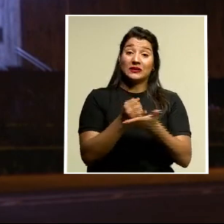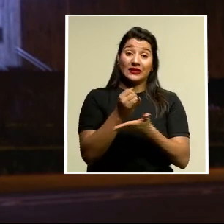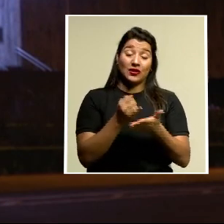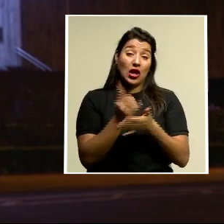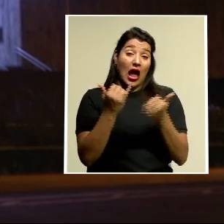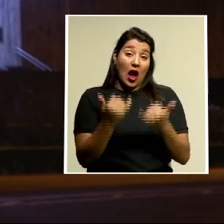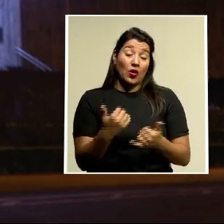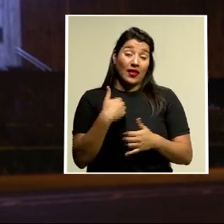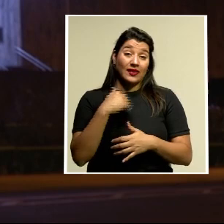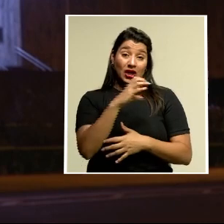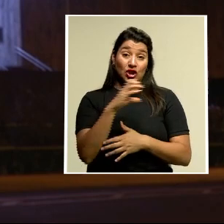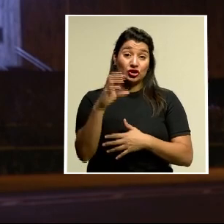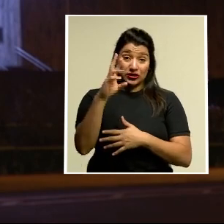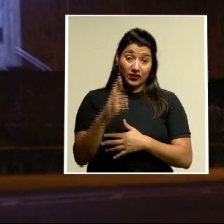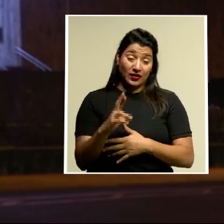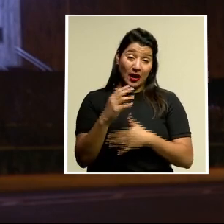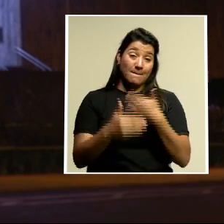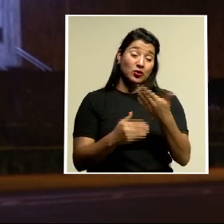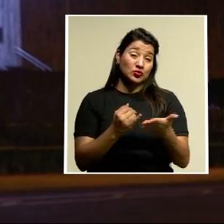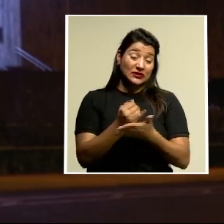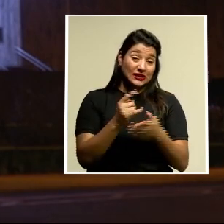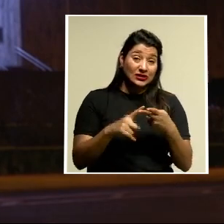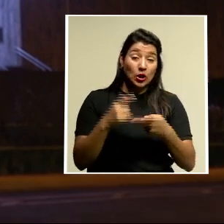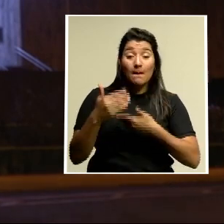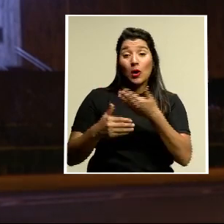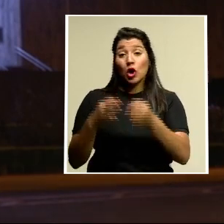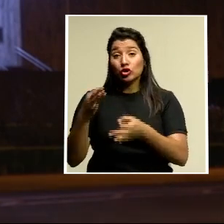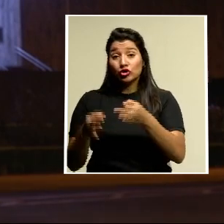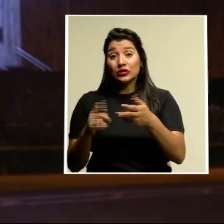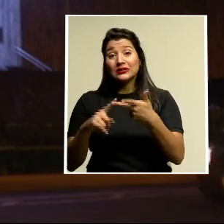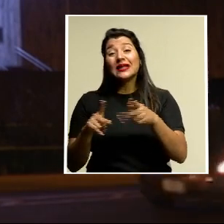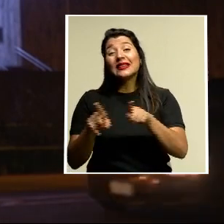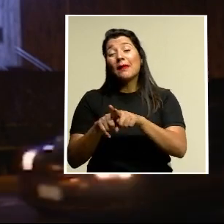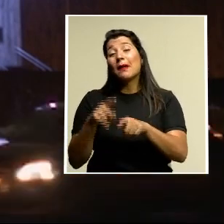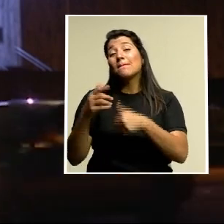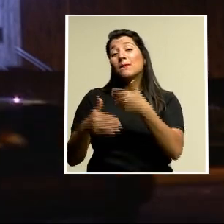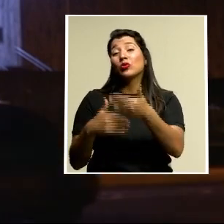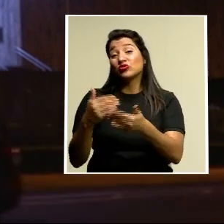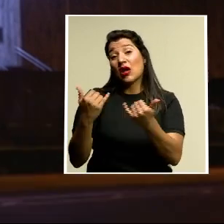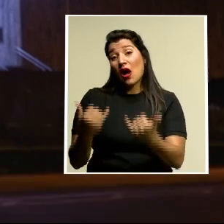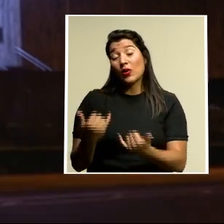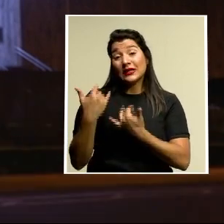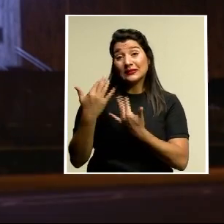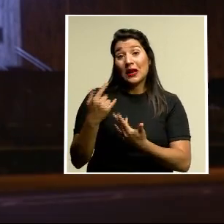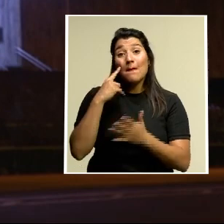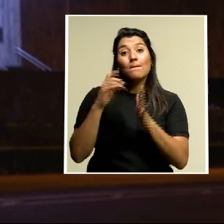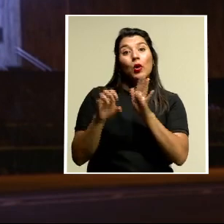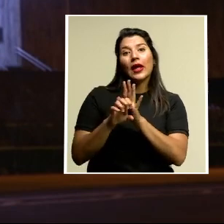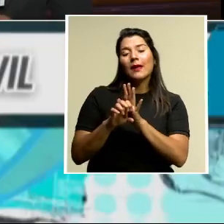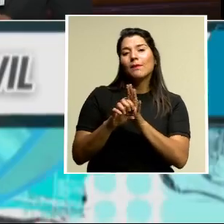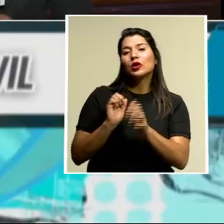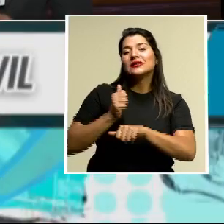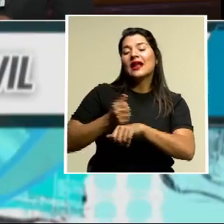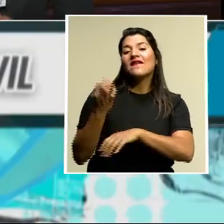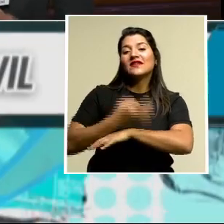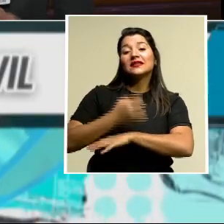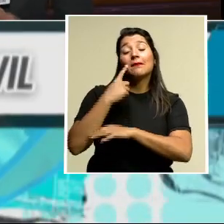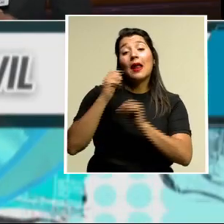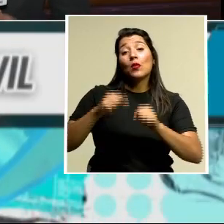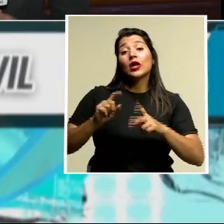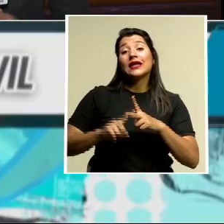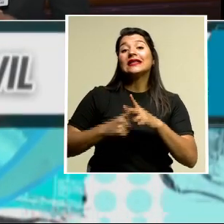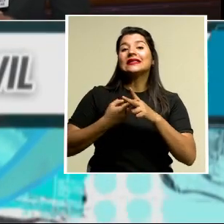prisión preventiva, variar las reglas de prescripción, eliminar delitos penales que no generen sanciones serias, que saturan el sistema, y